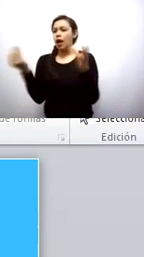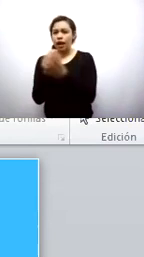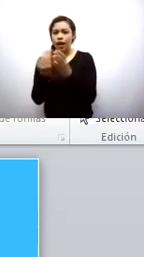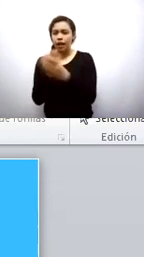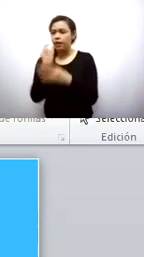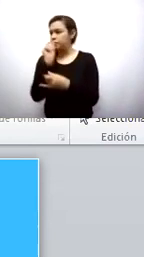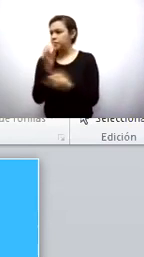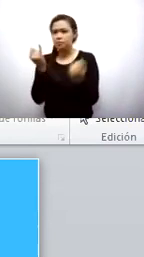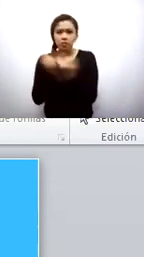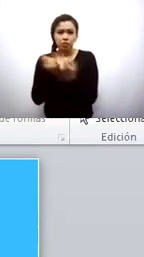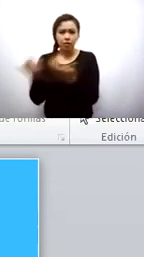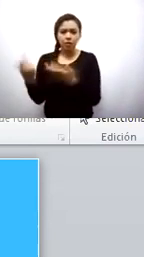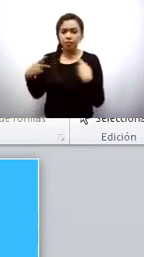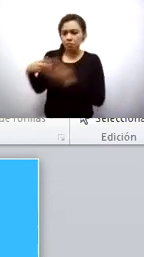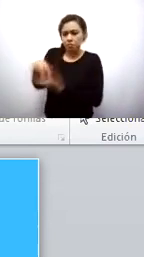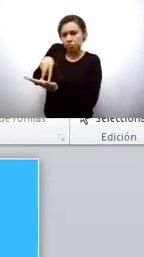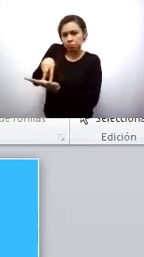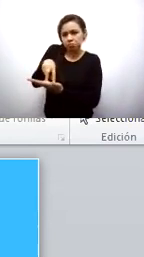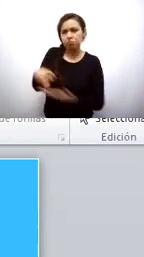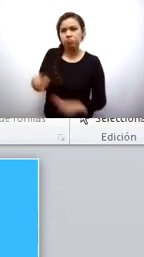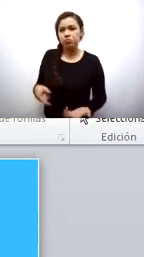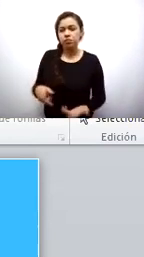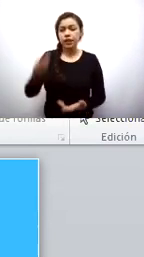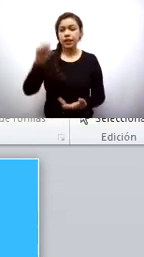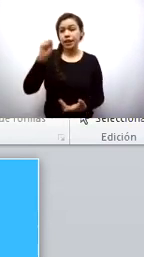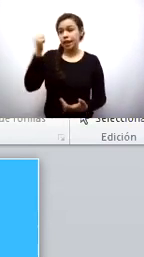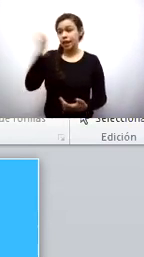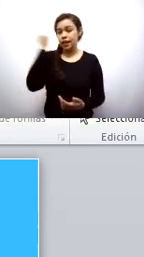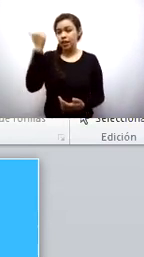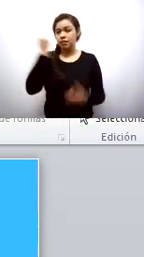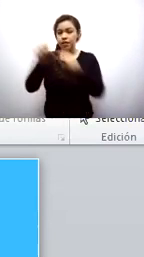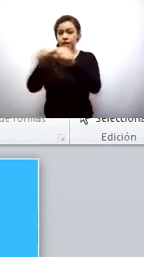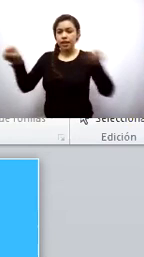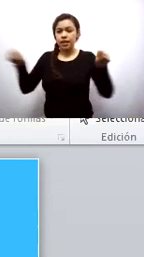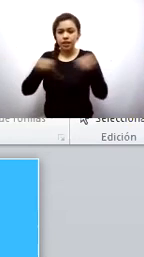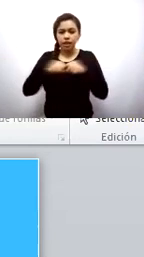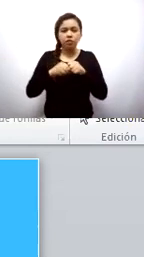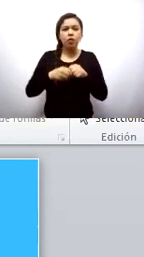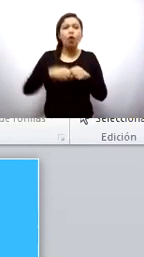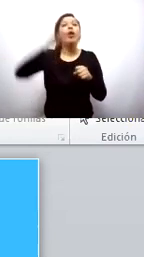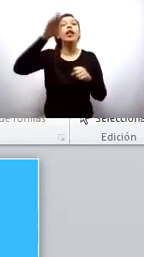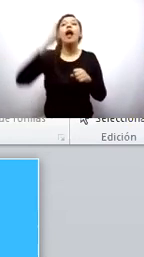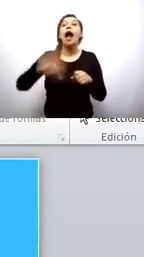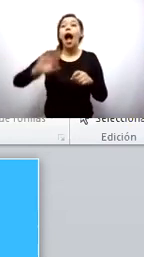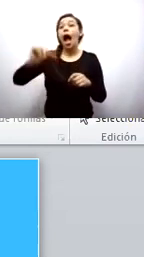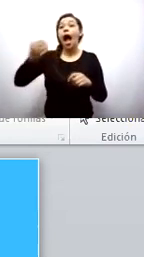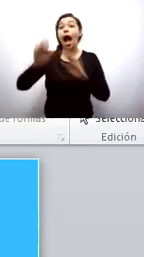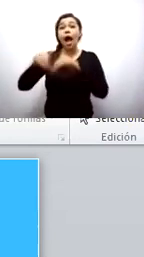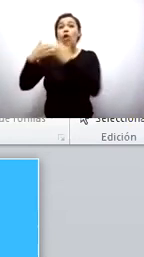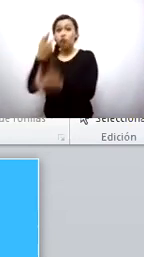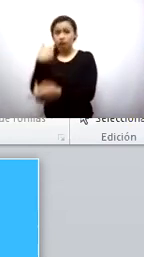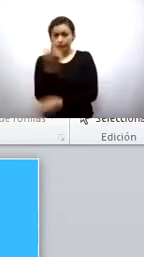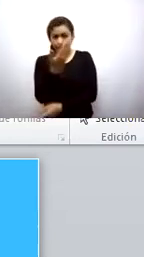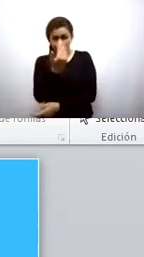¿no? Estamos con nuestros 60 alumnos ahí en el salón y quieres hablar afuera un minutito con alguno de ellos, pues